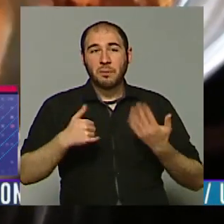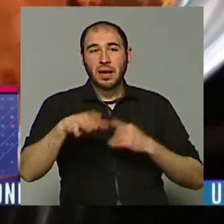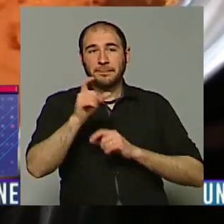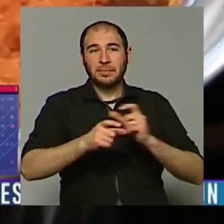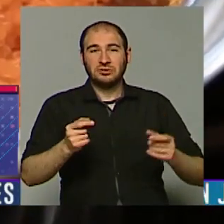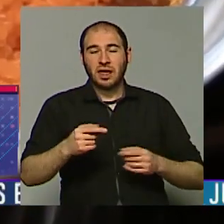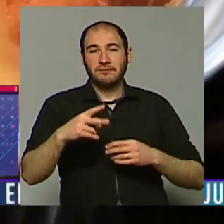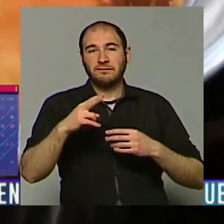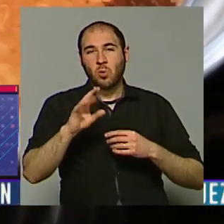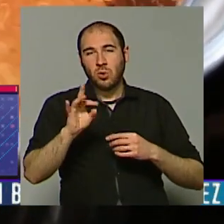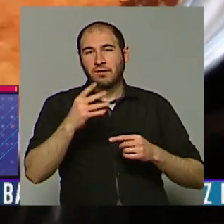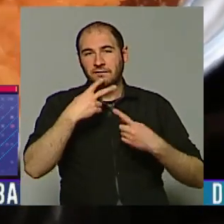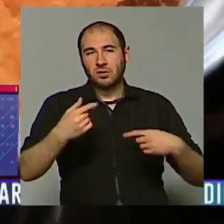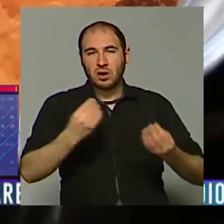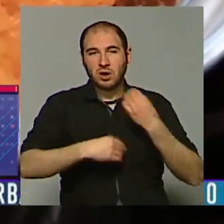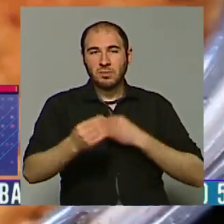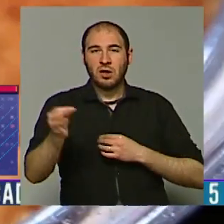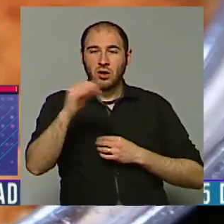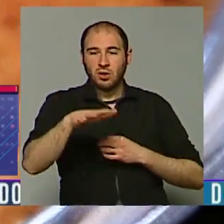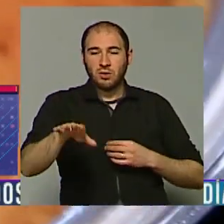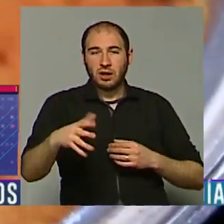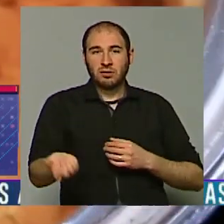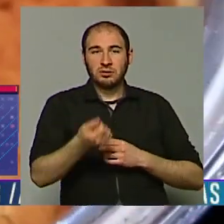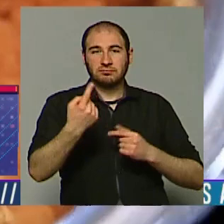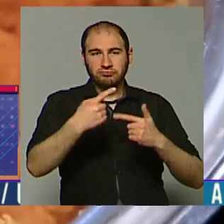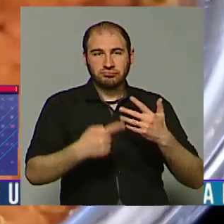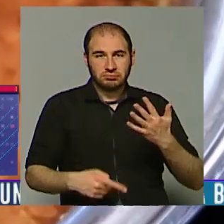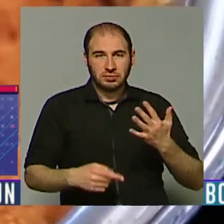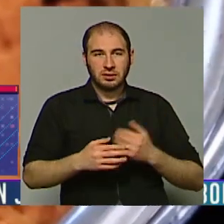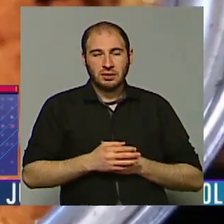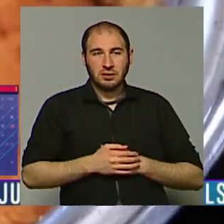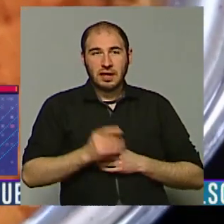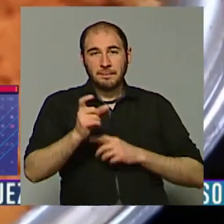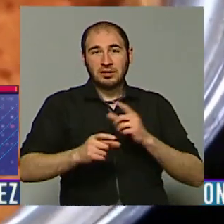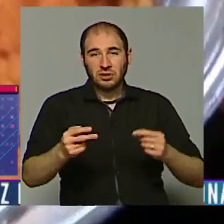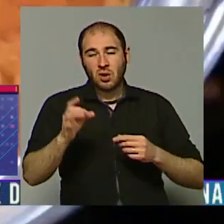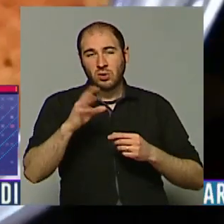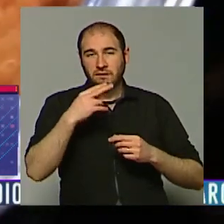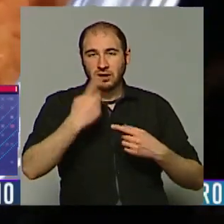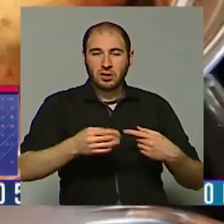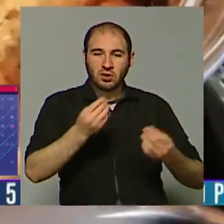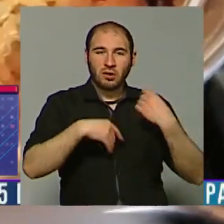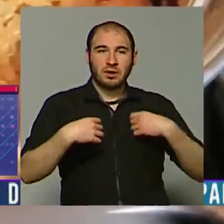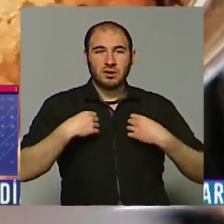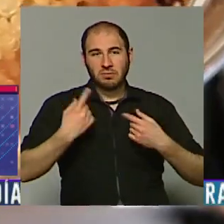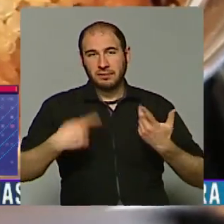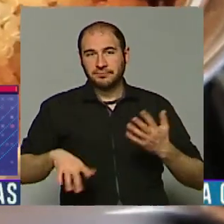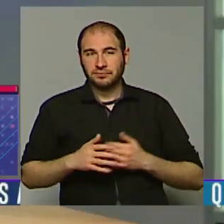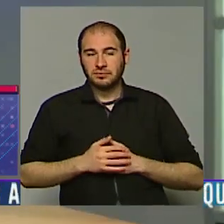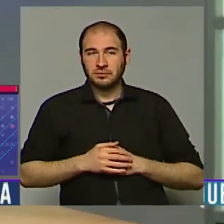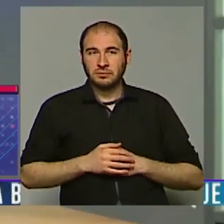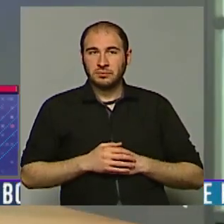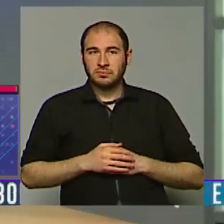gente que es vegana o ir a un lugar y encontrar opciones para veganos, tanto para comer o vestirse, lo que sea. Bueno, en